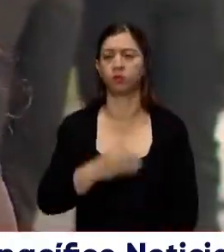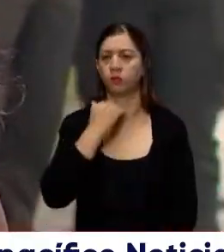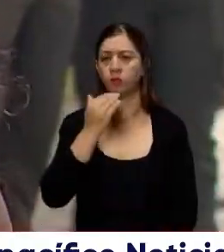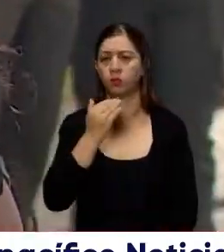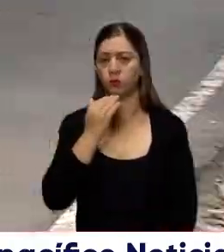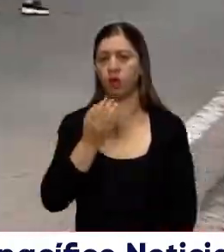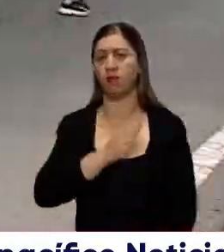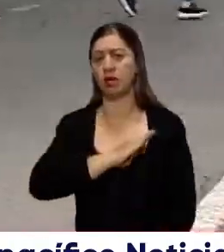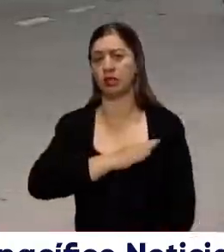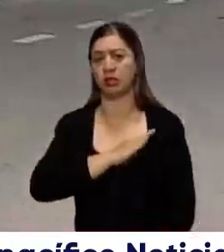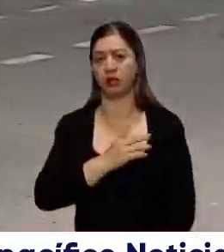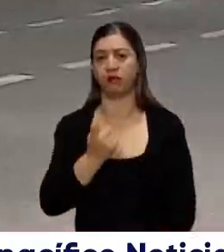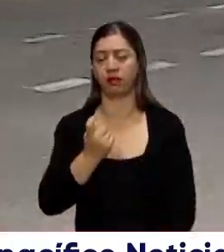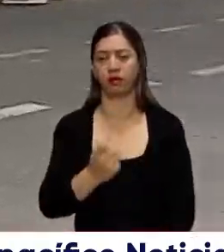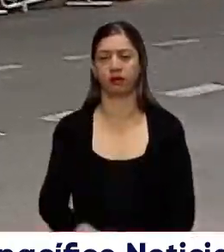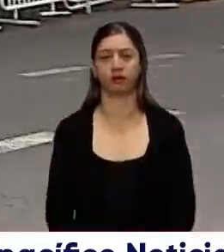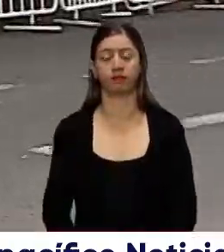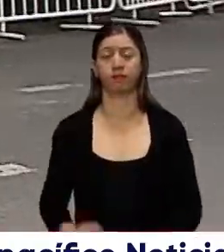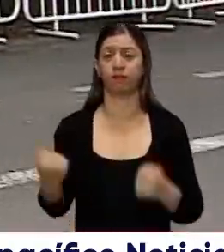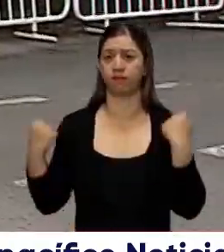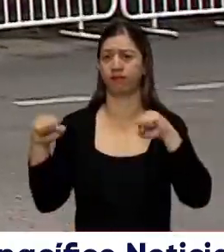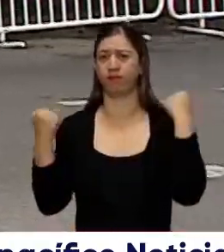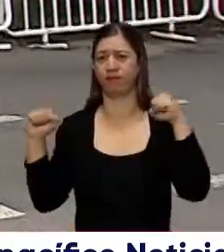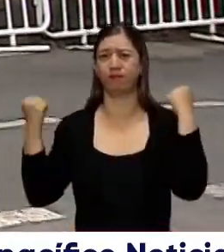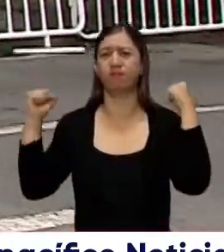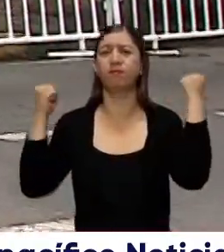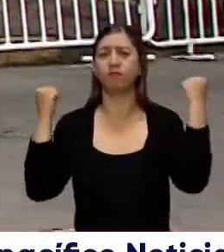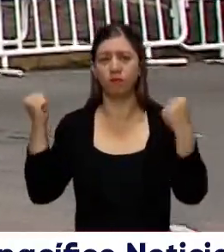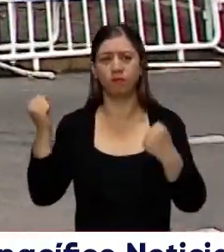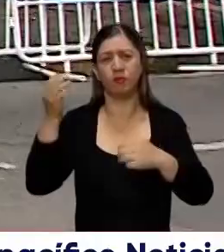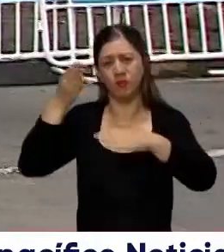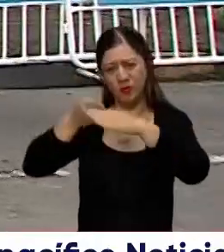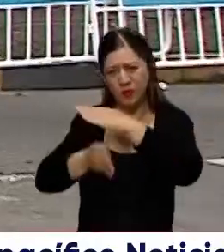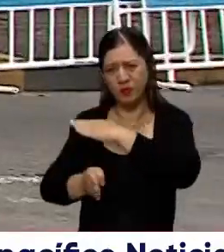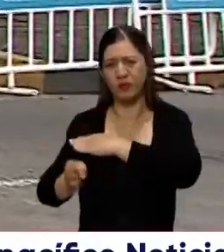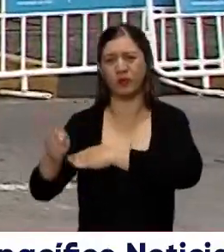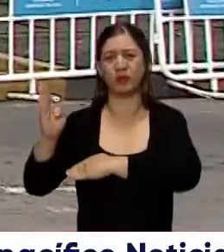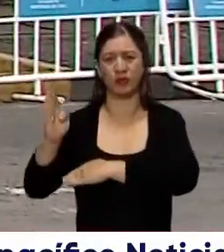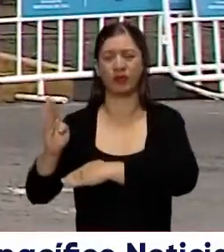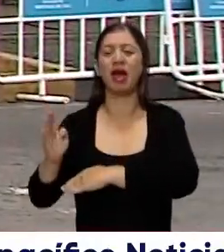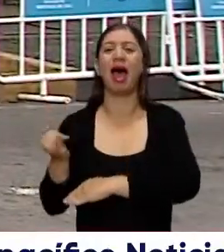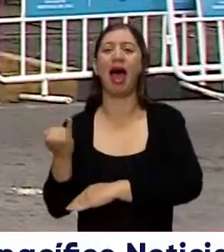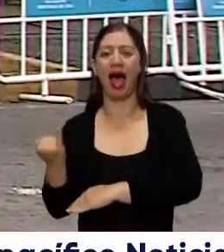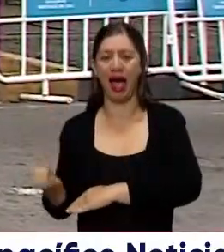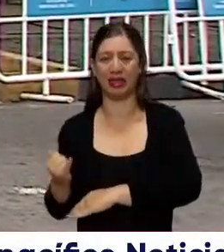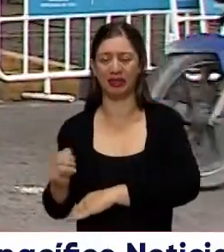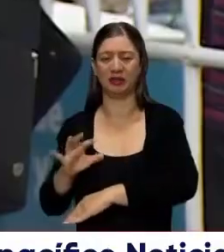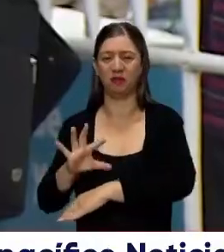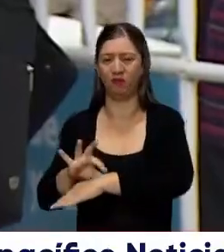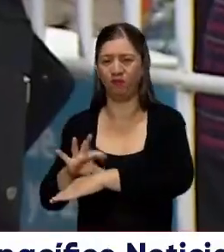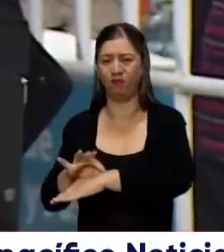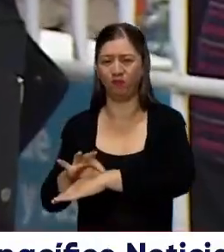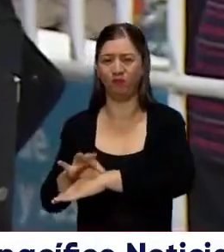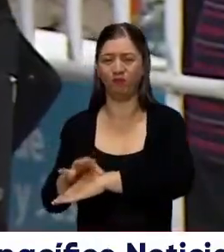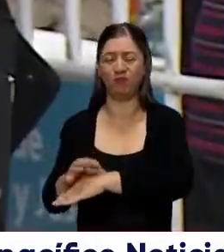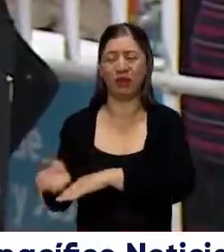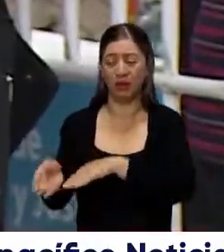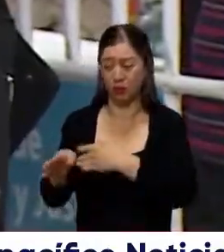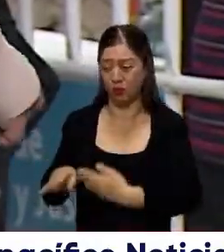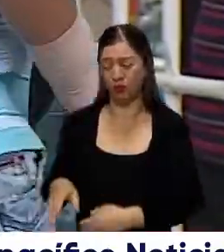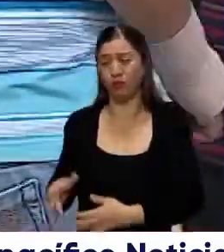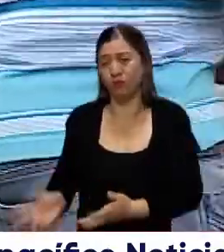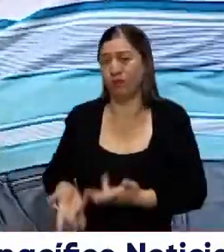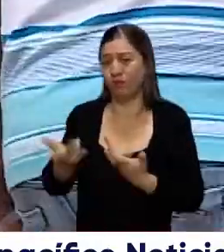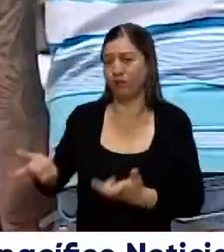terminar el bachillerato. El ambiente de angustia se siente en cuanto se ingresa al Instituto de Ciencias Forenses. Quienes esperan noticias de sus